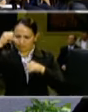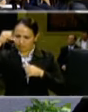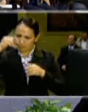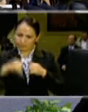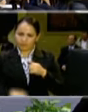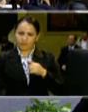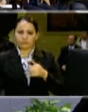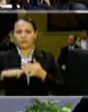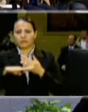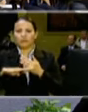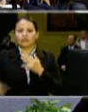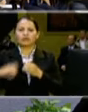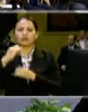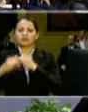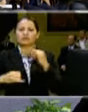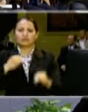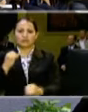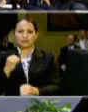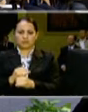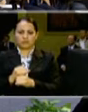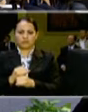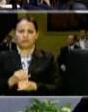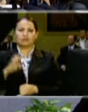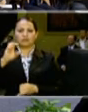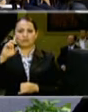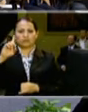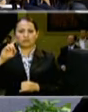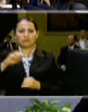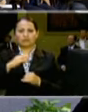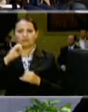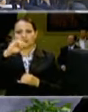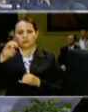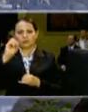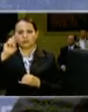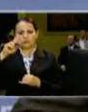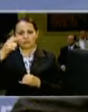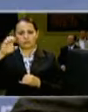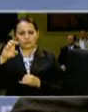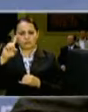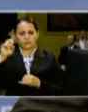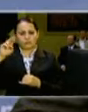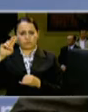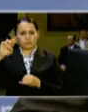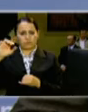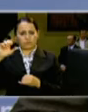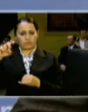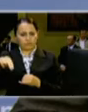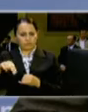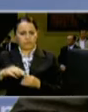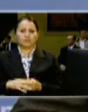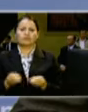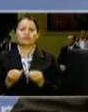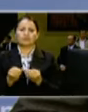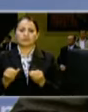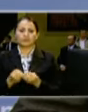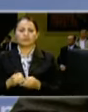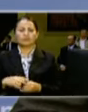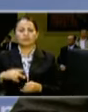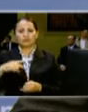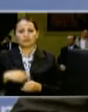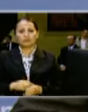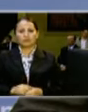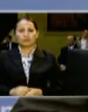de la migración internacional, coeditado con Jorge Durand, México CIDE 2010, la proyección internacional